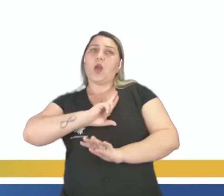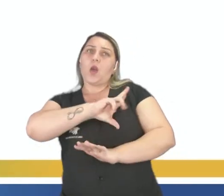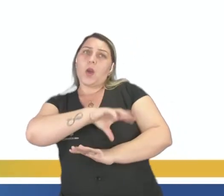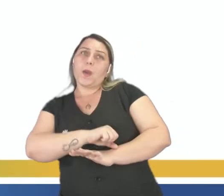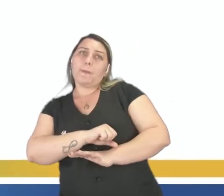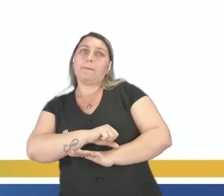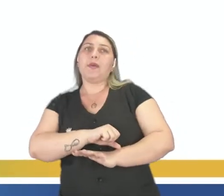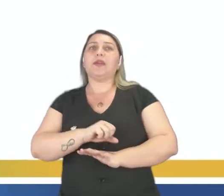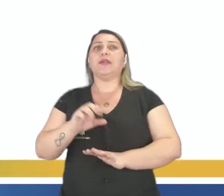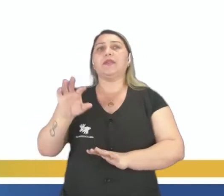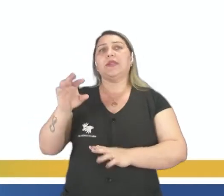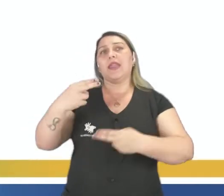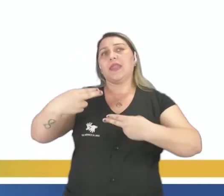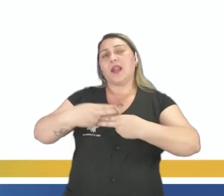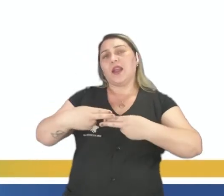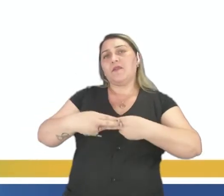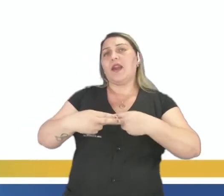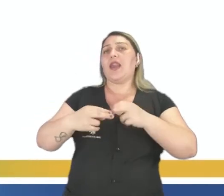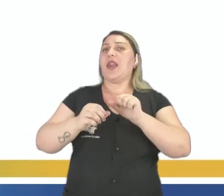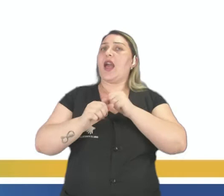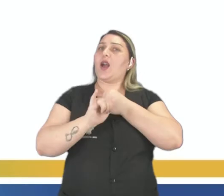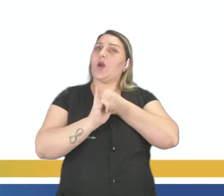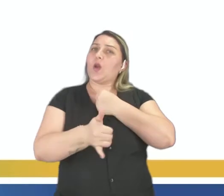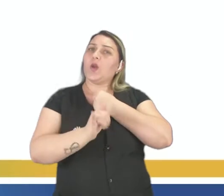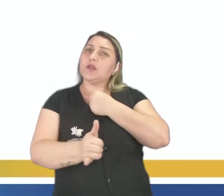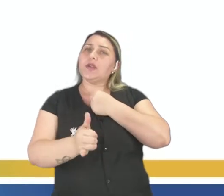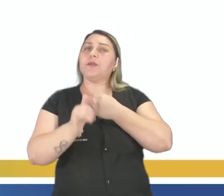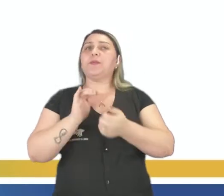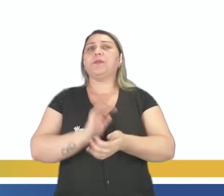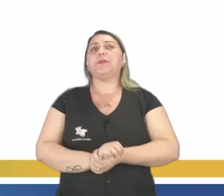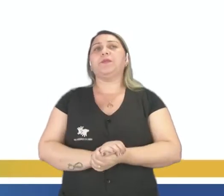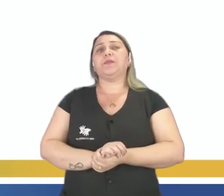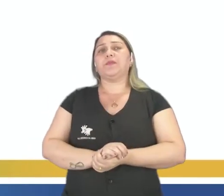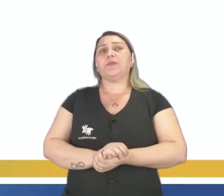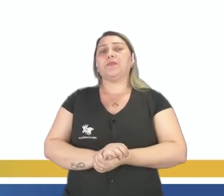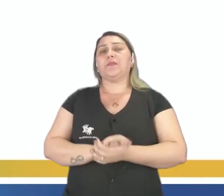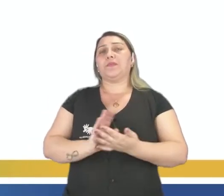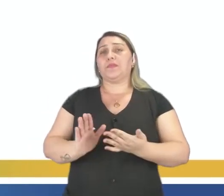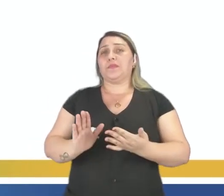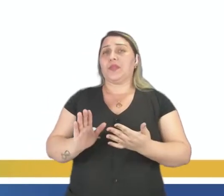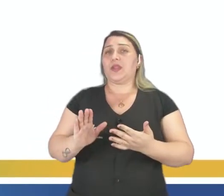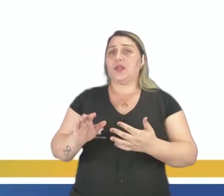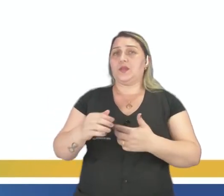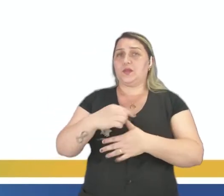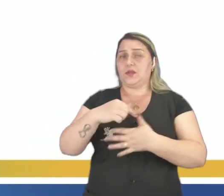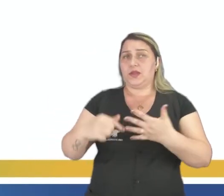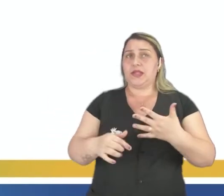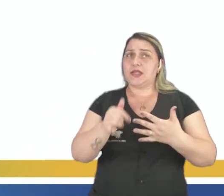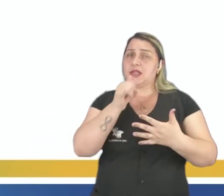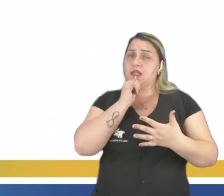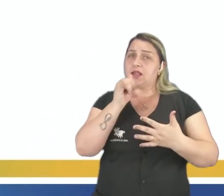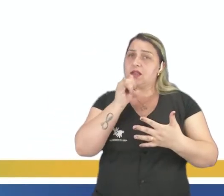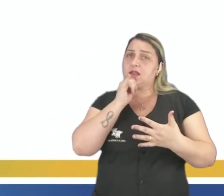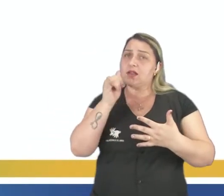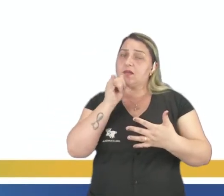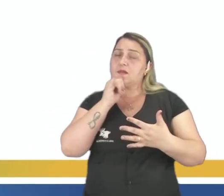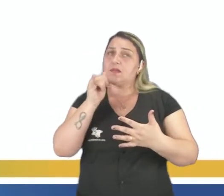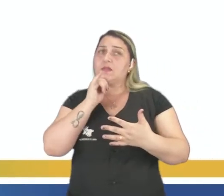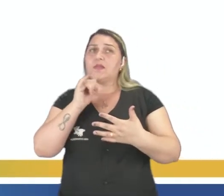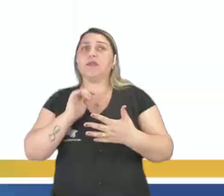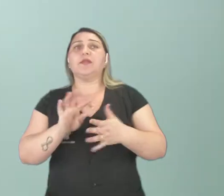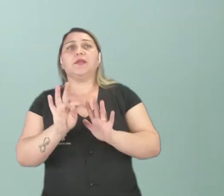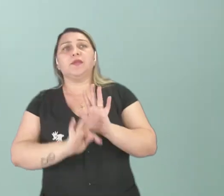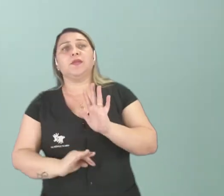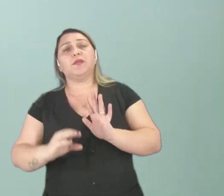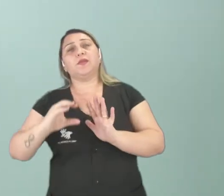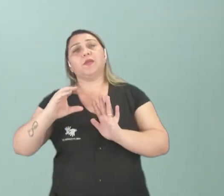la telenovela e la crônica, ok? Vamos para o português? Então, dentro de exemplos de textos narrativos, nós temos